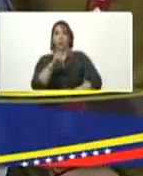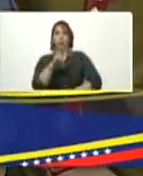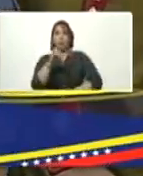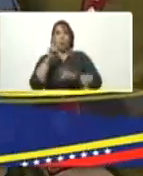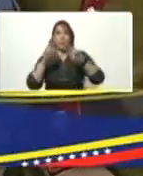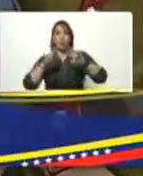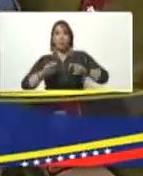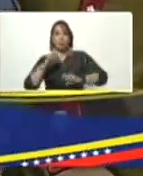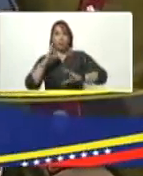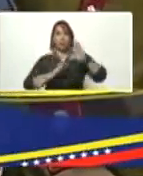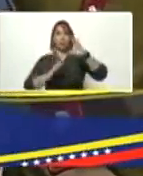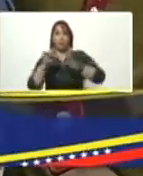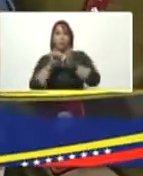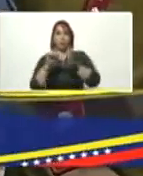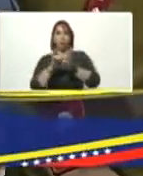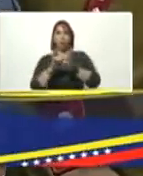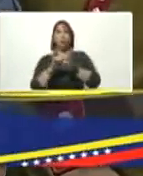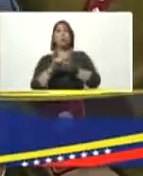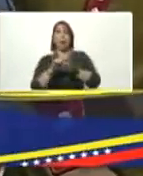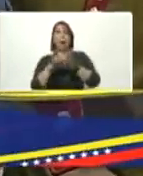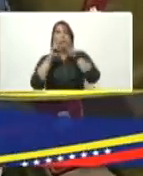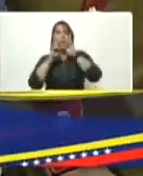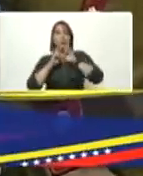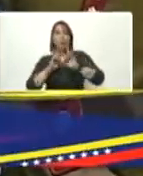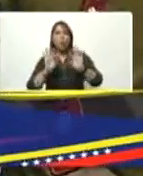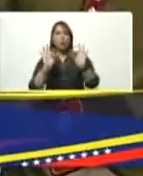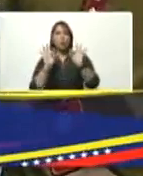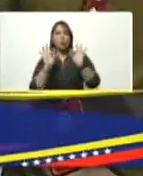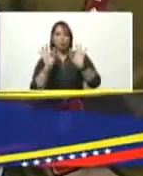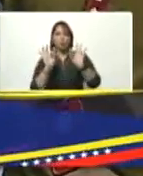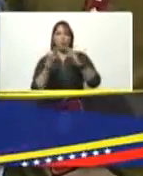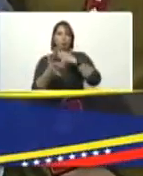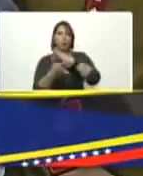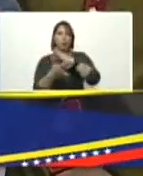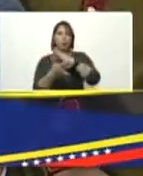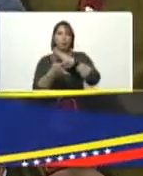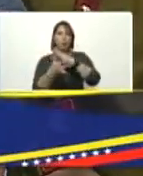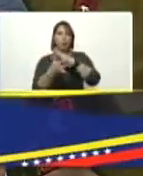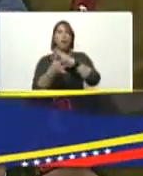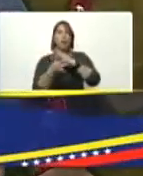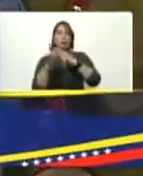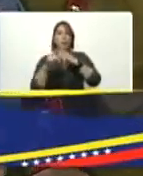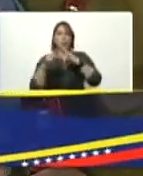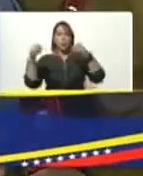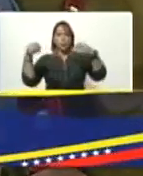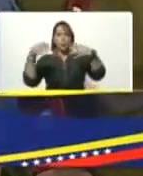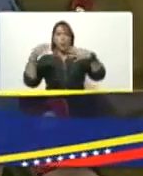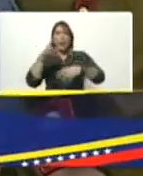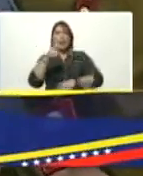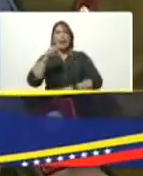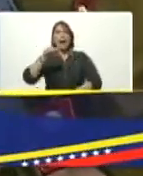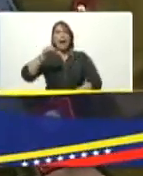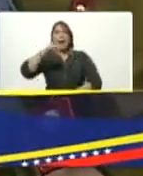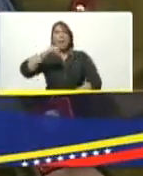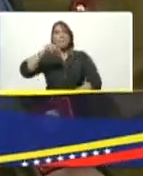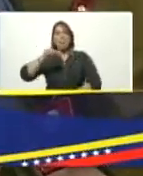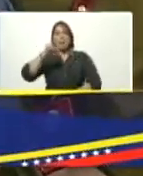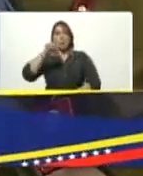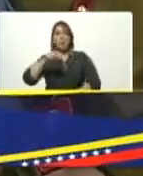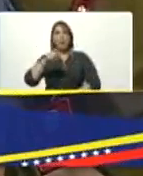en donde son esterilizados a través de la tecnología de rayos gamma, y a su vez le transferimos lo que es